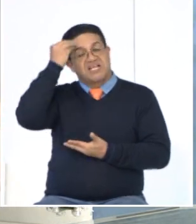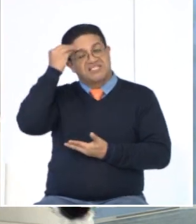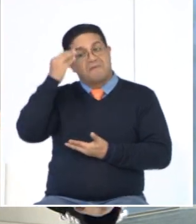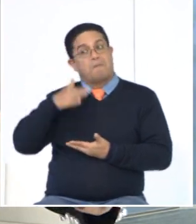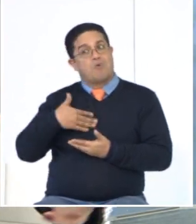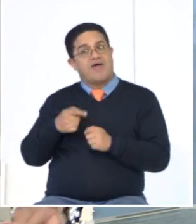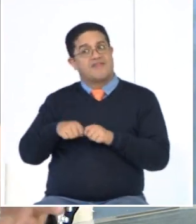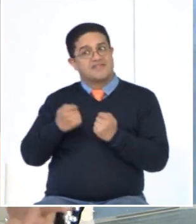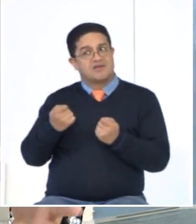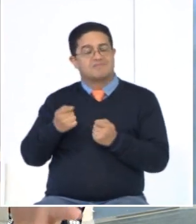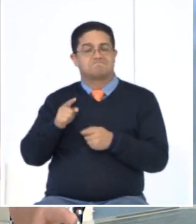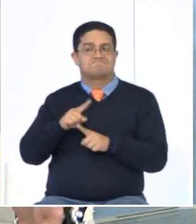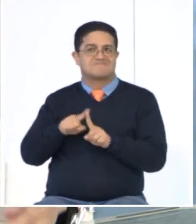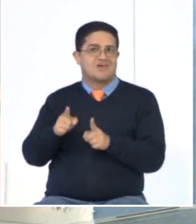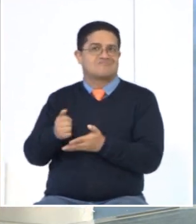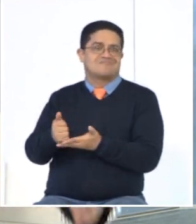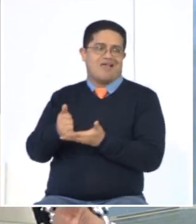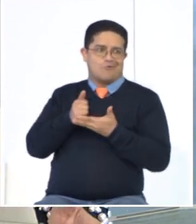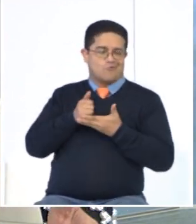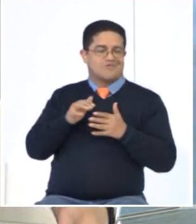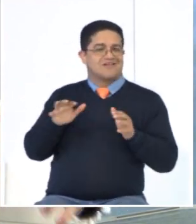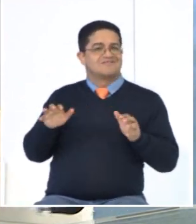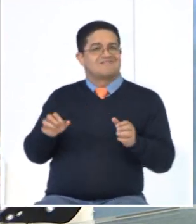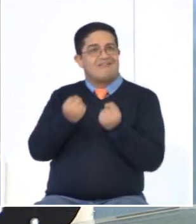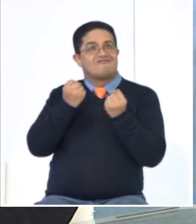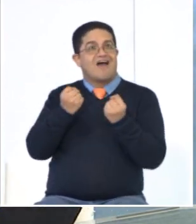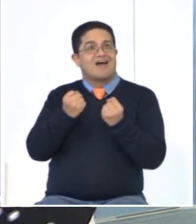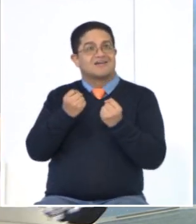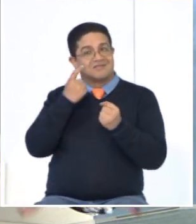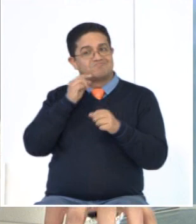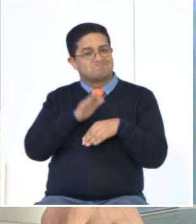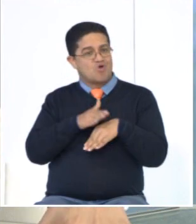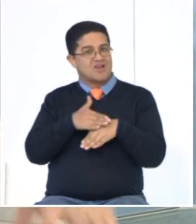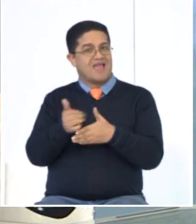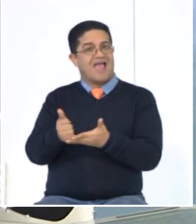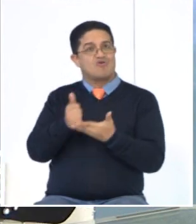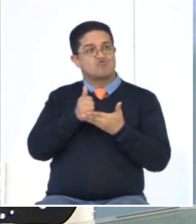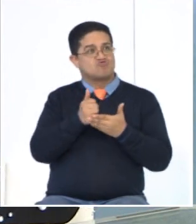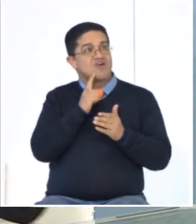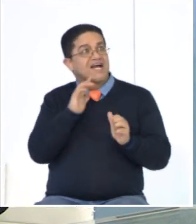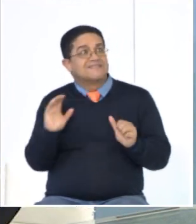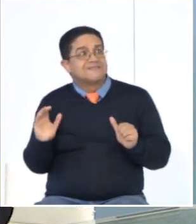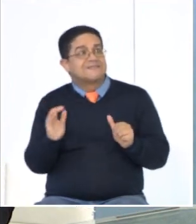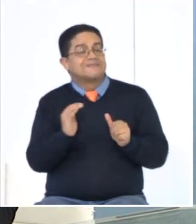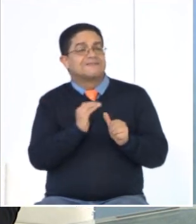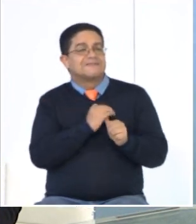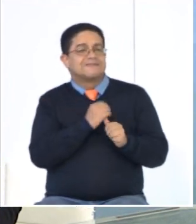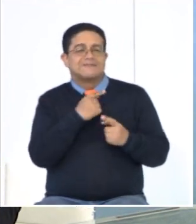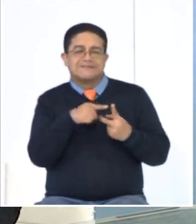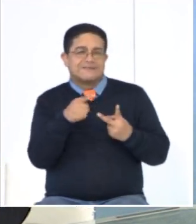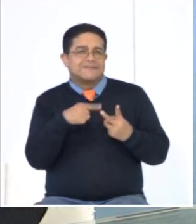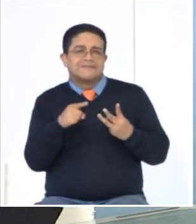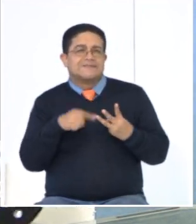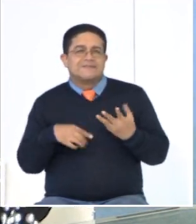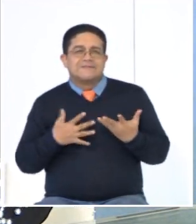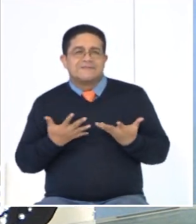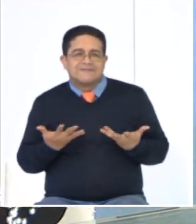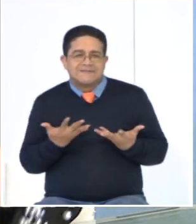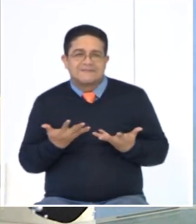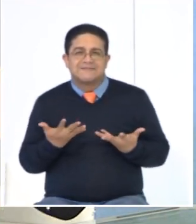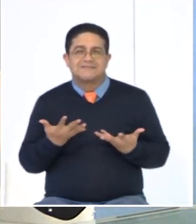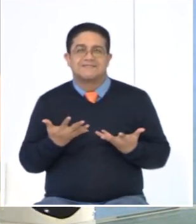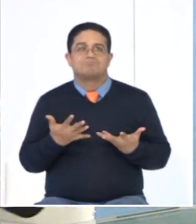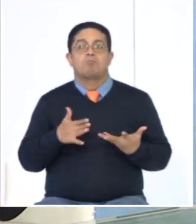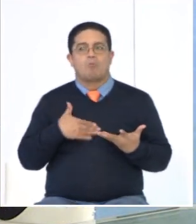lo que te está ayudando es a salvarte, Claro. porque te está ayudando a tener un diagnóstico adecuado, oportuno y tener las herramientas para poder tratar